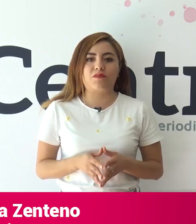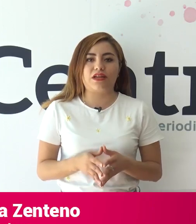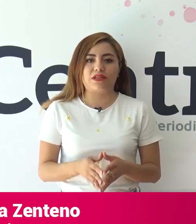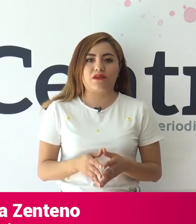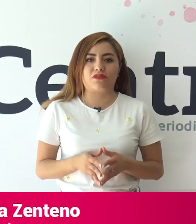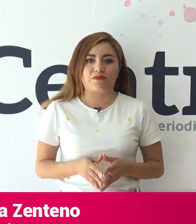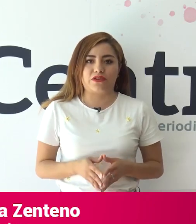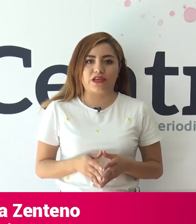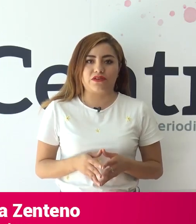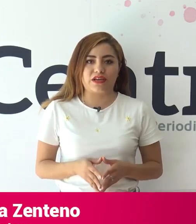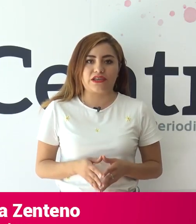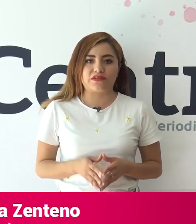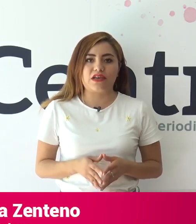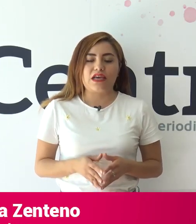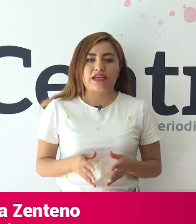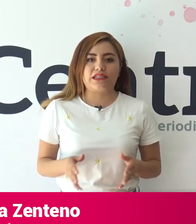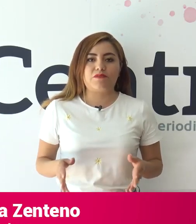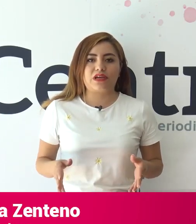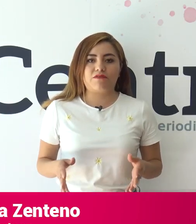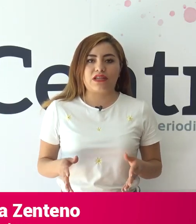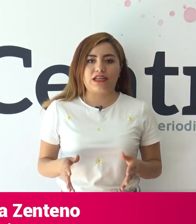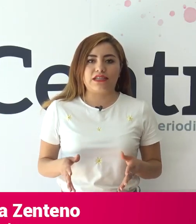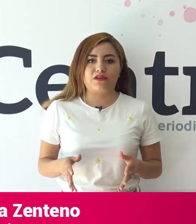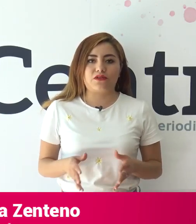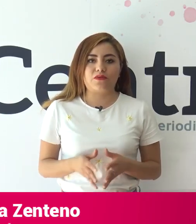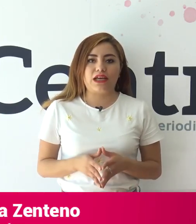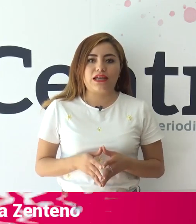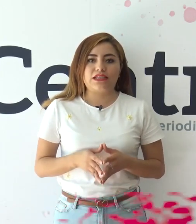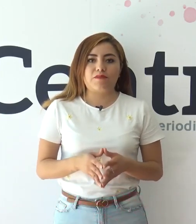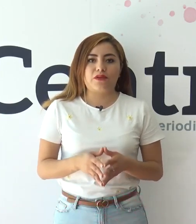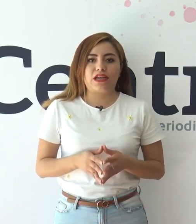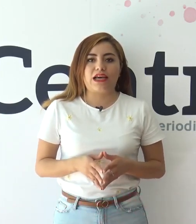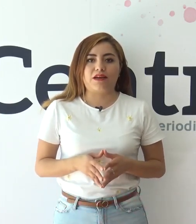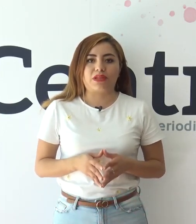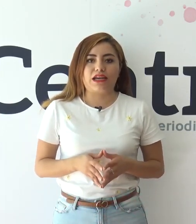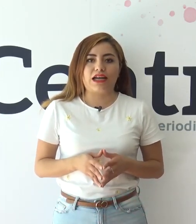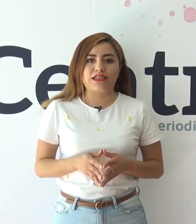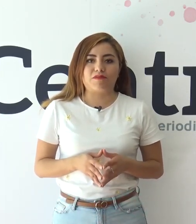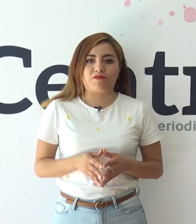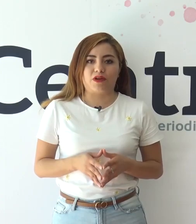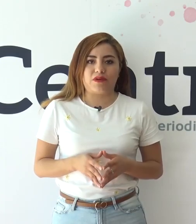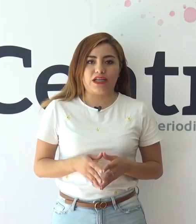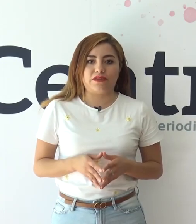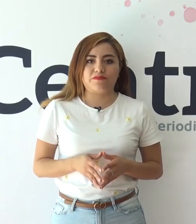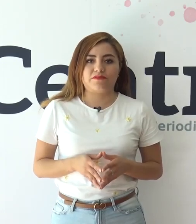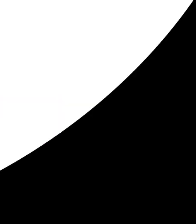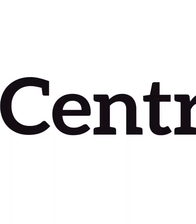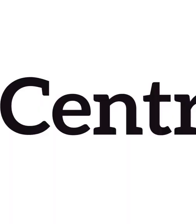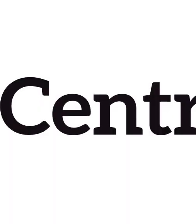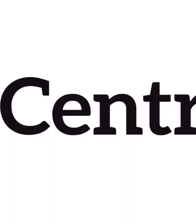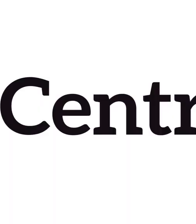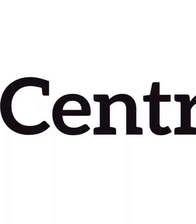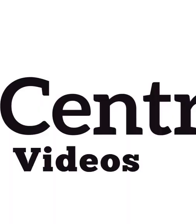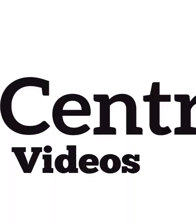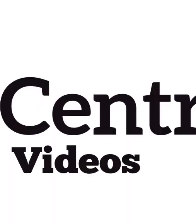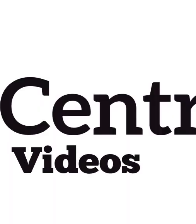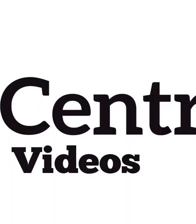riesgo alto para evitar un rebrote de contagios estimó que al finalizar octubre se podría adaptar al semáforo amarillo